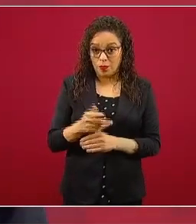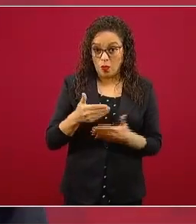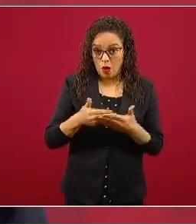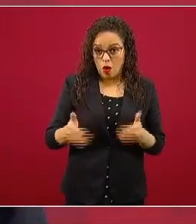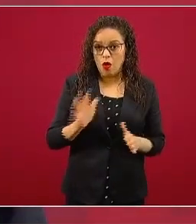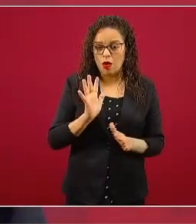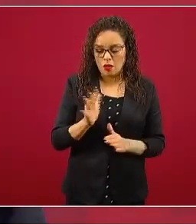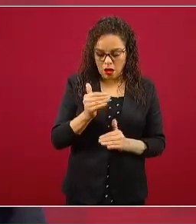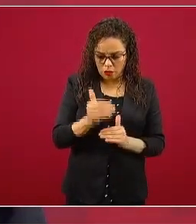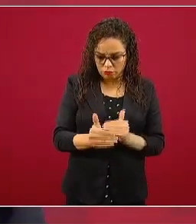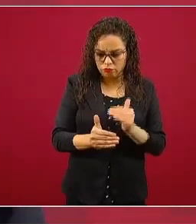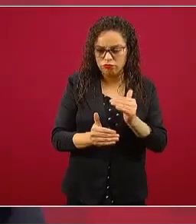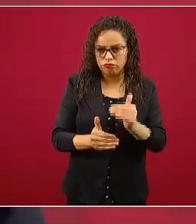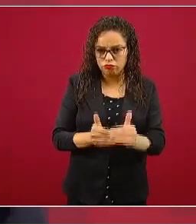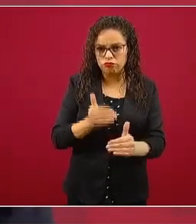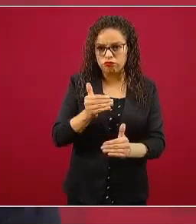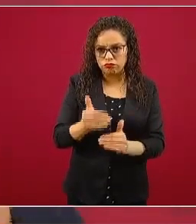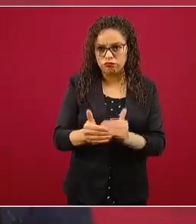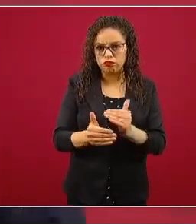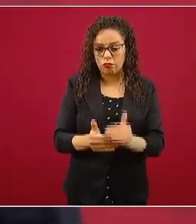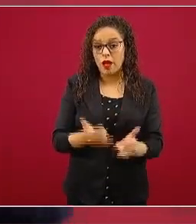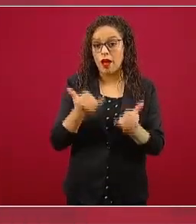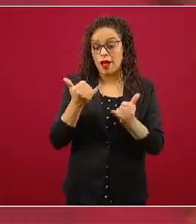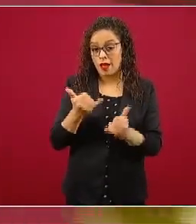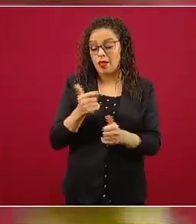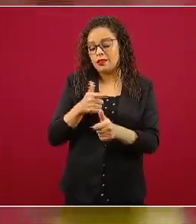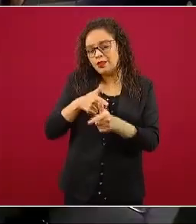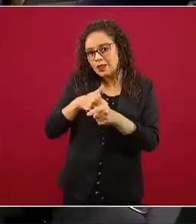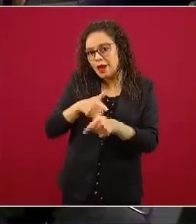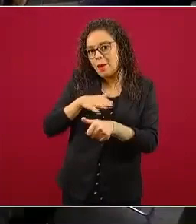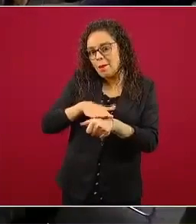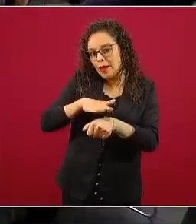y lo vamos a seguir haciendo.